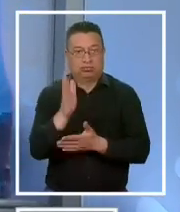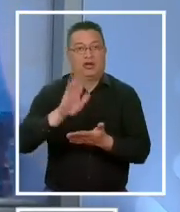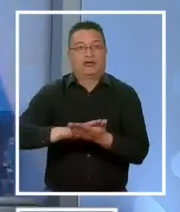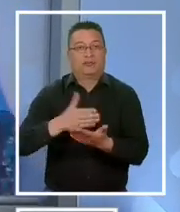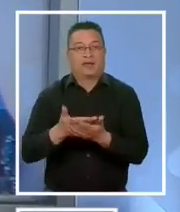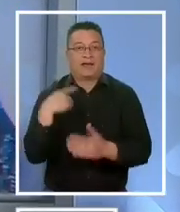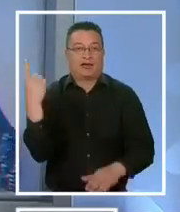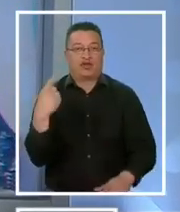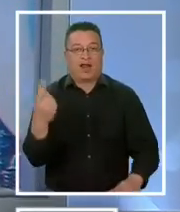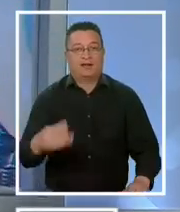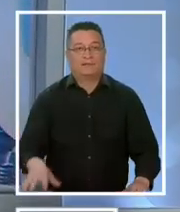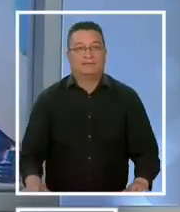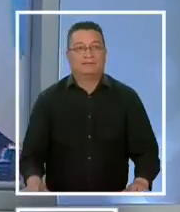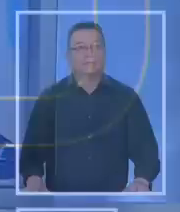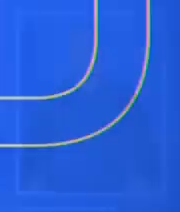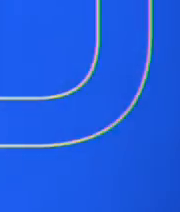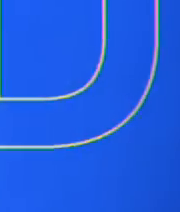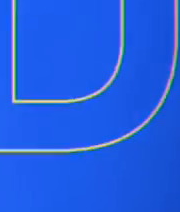donación